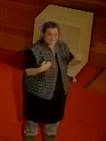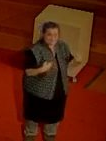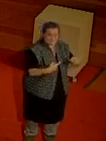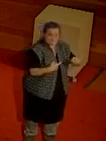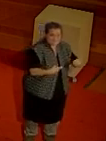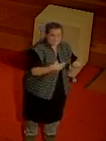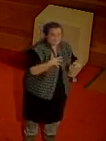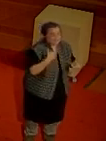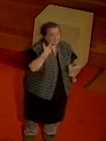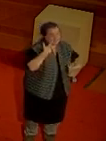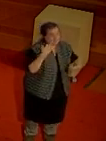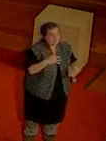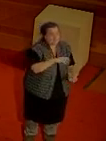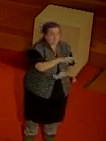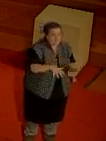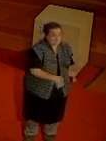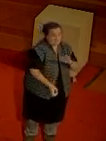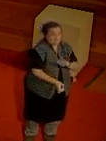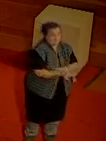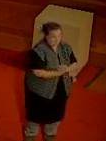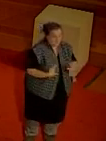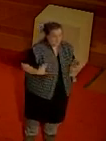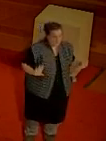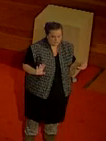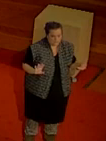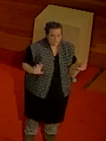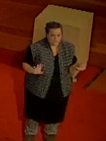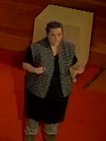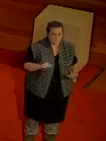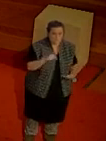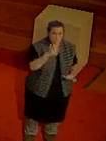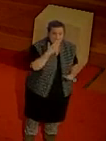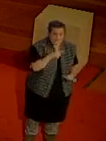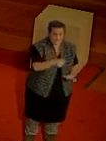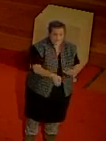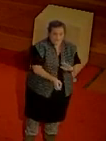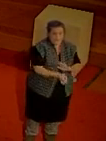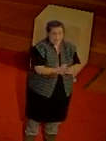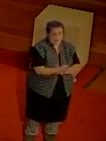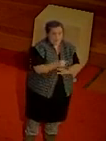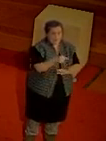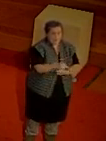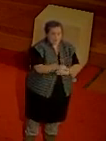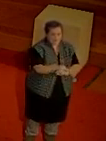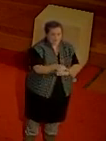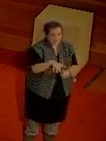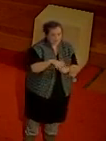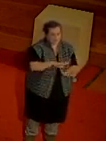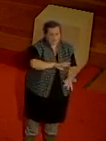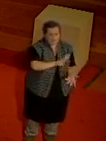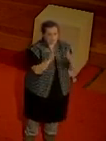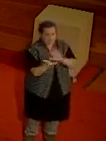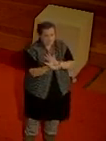bélicas y obviamente eso nos llevaría ya a otra a otra escena de una película